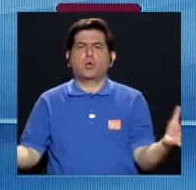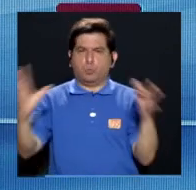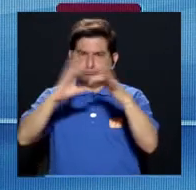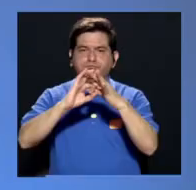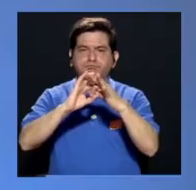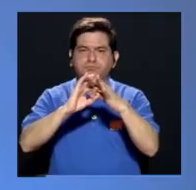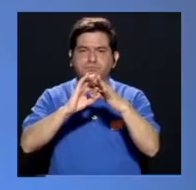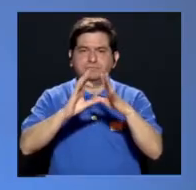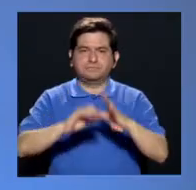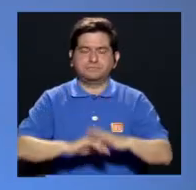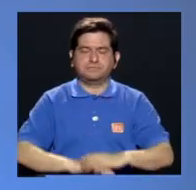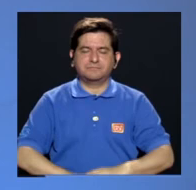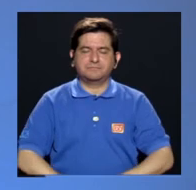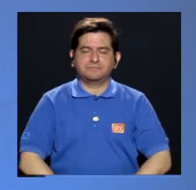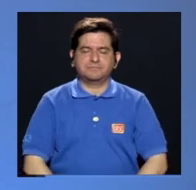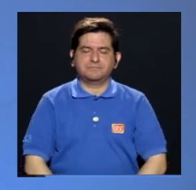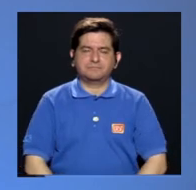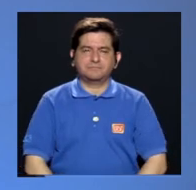articuladas.